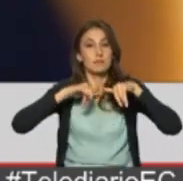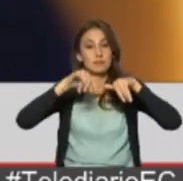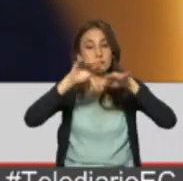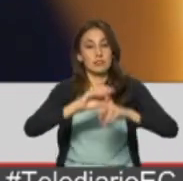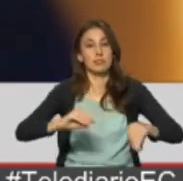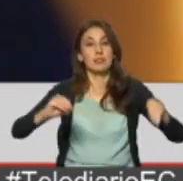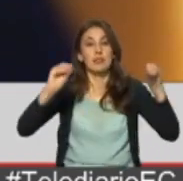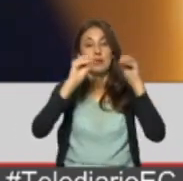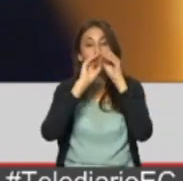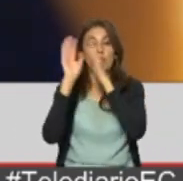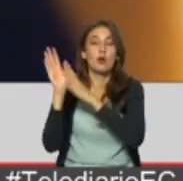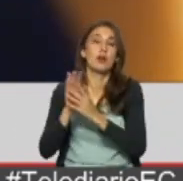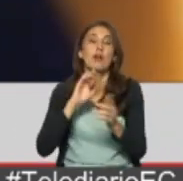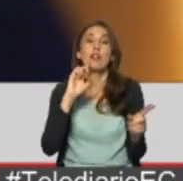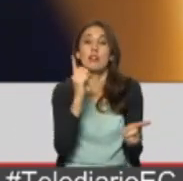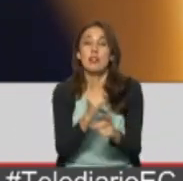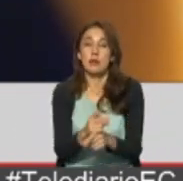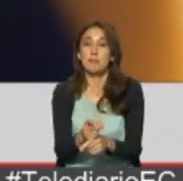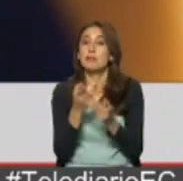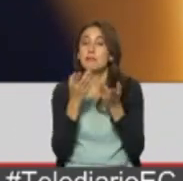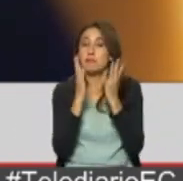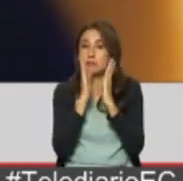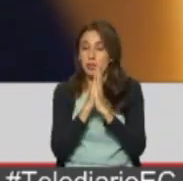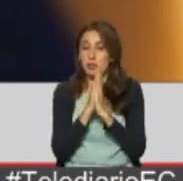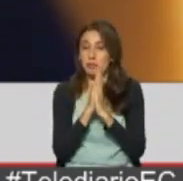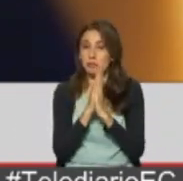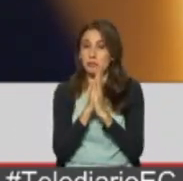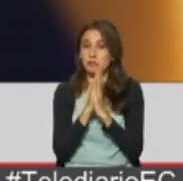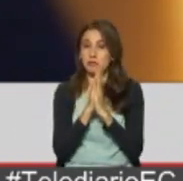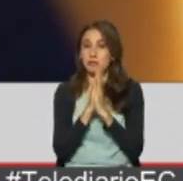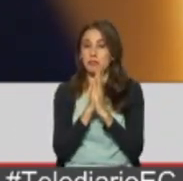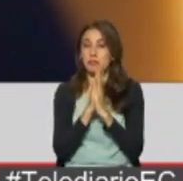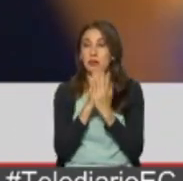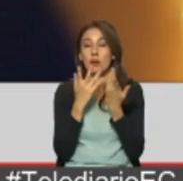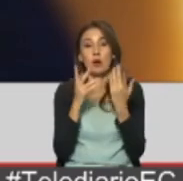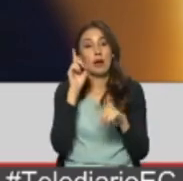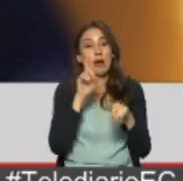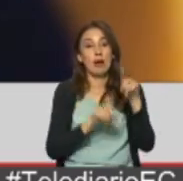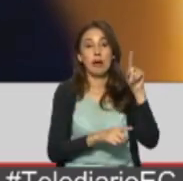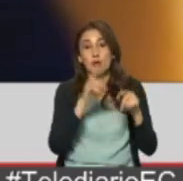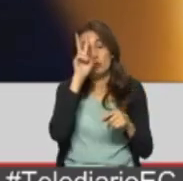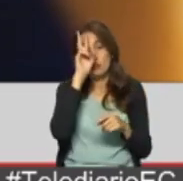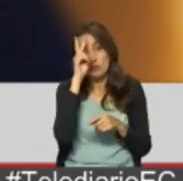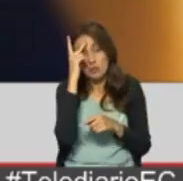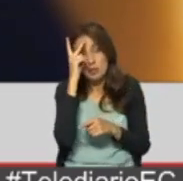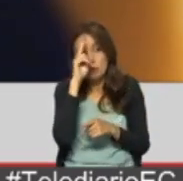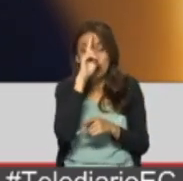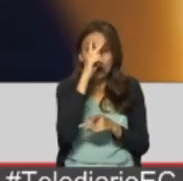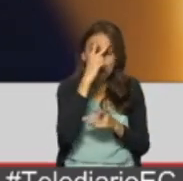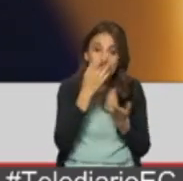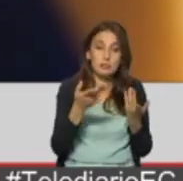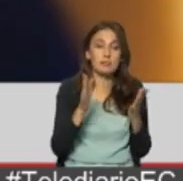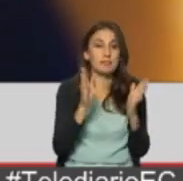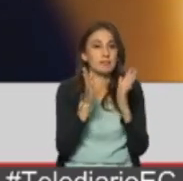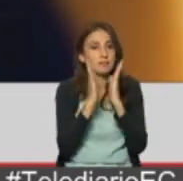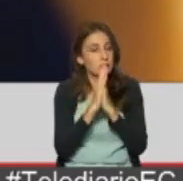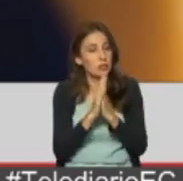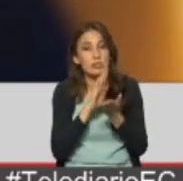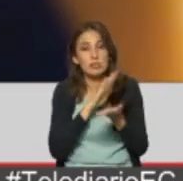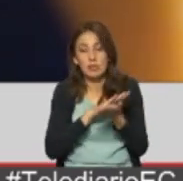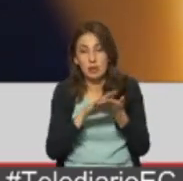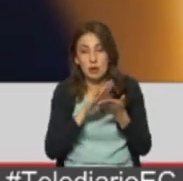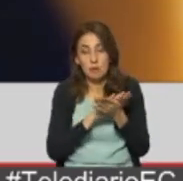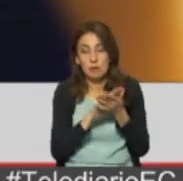forma, y también rogamos que se nos excuse si en algún momento cometemos alguna omisión, que siempre se